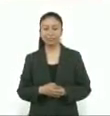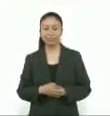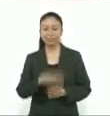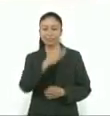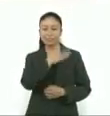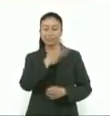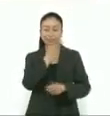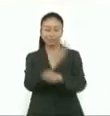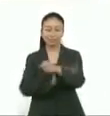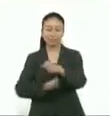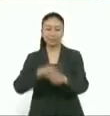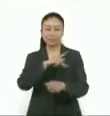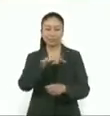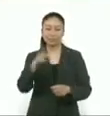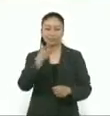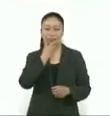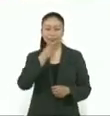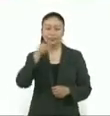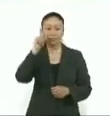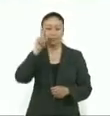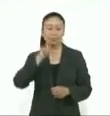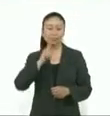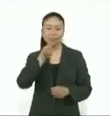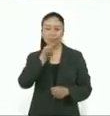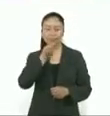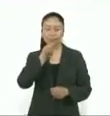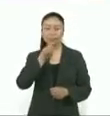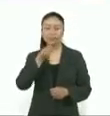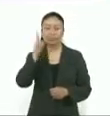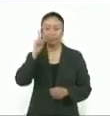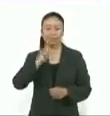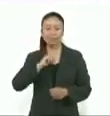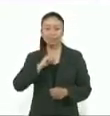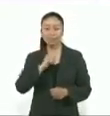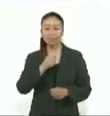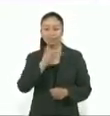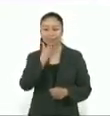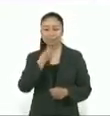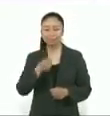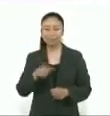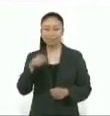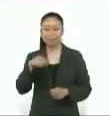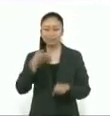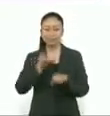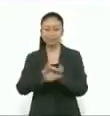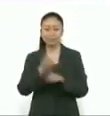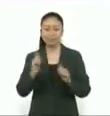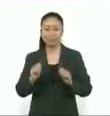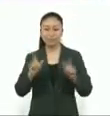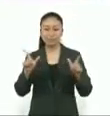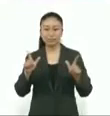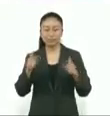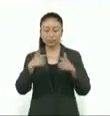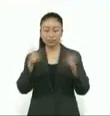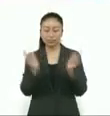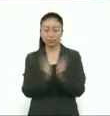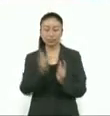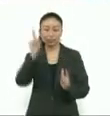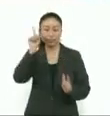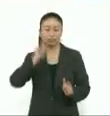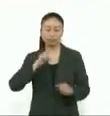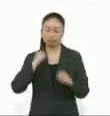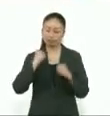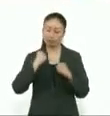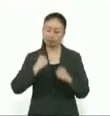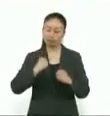Buenas tardes a todos, hombres y mujeres, niños y niñas. Aquí estamos del estado de Tlaxcala, un grupo de mujeres